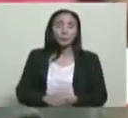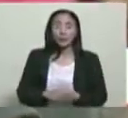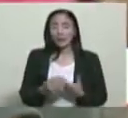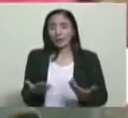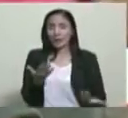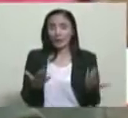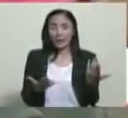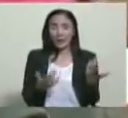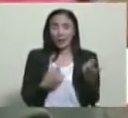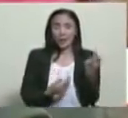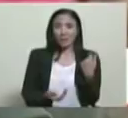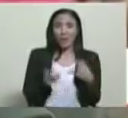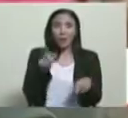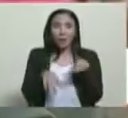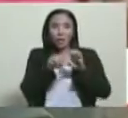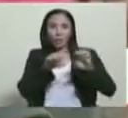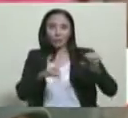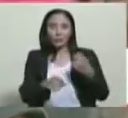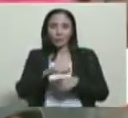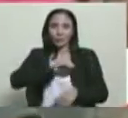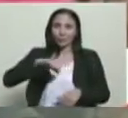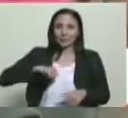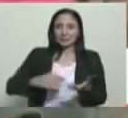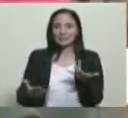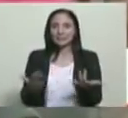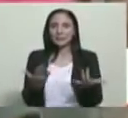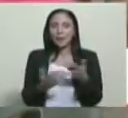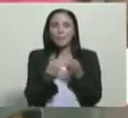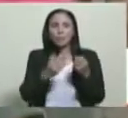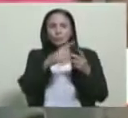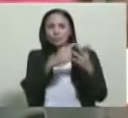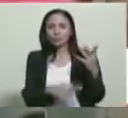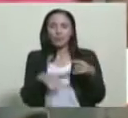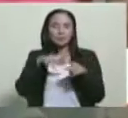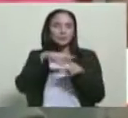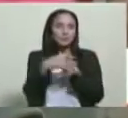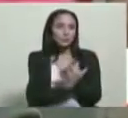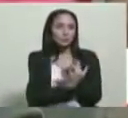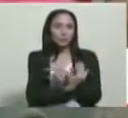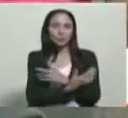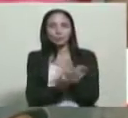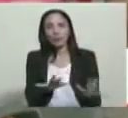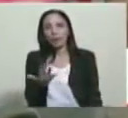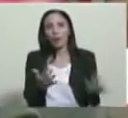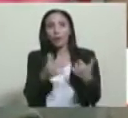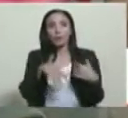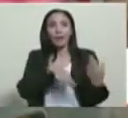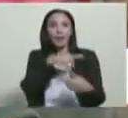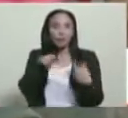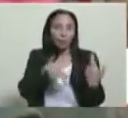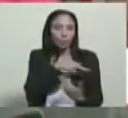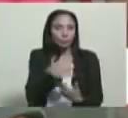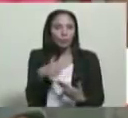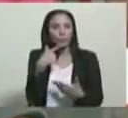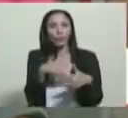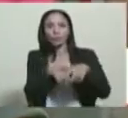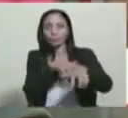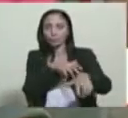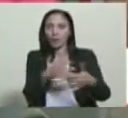creciente mercantilización de la educación en el continente y además el apoyo a los procesos revolucionarios emancipatorios